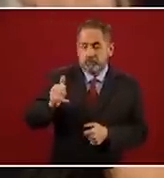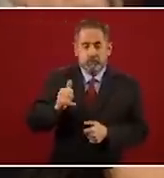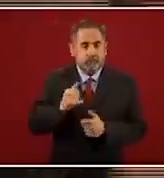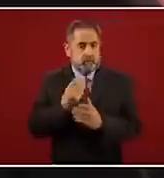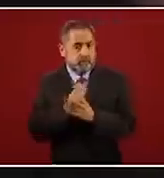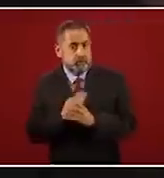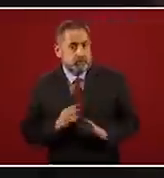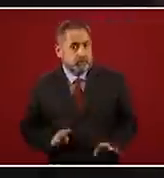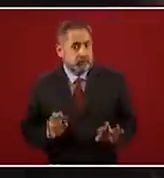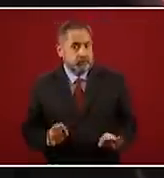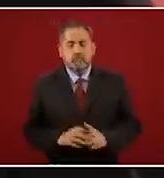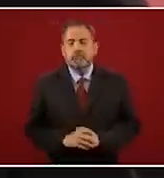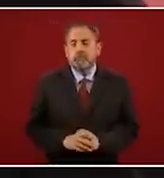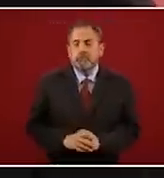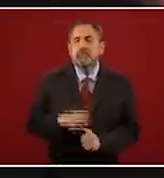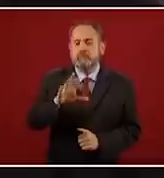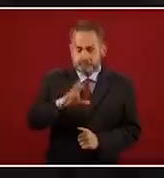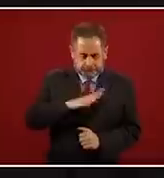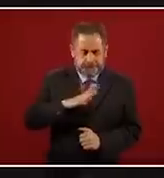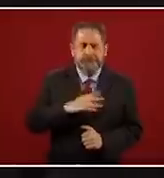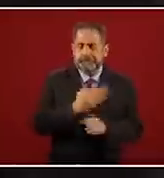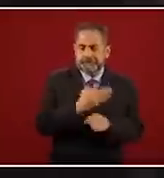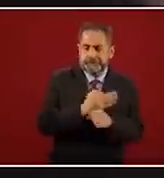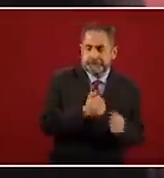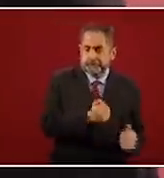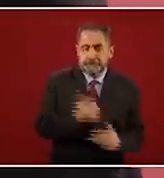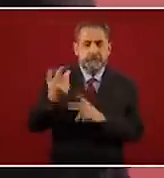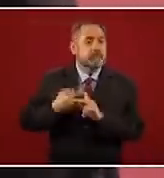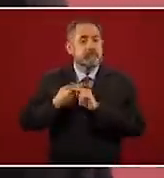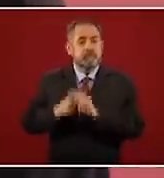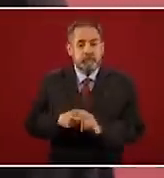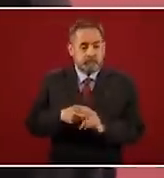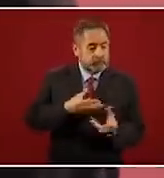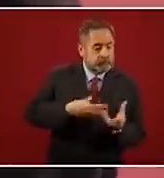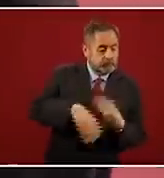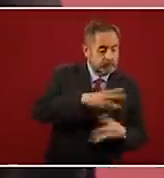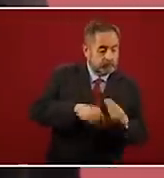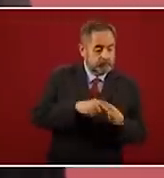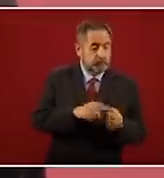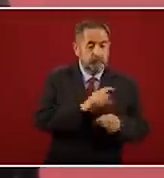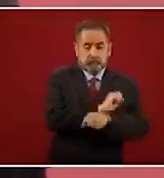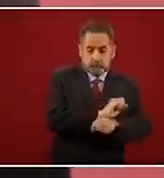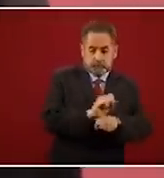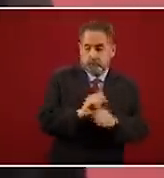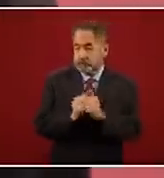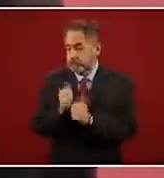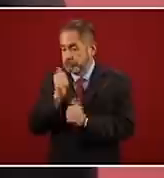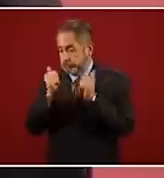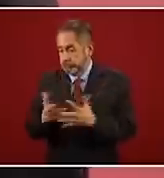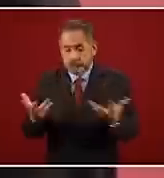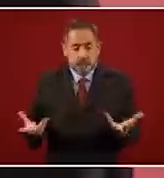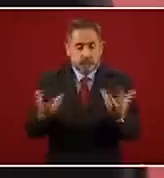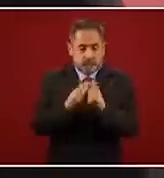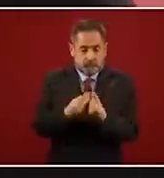humano. De hecho, hay exportación de crudo ligero a partir de que se mezcla con el crudo pesado para conformar la